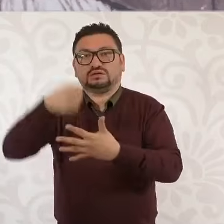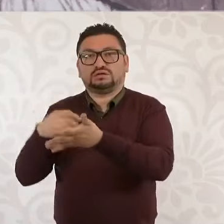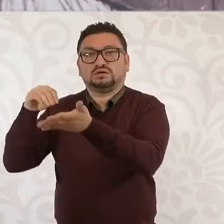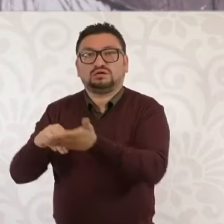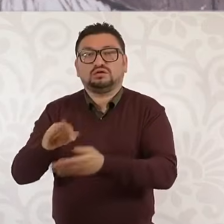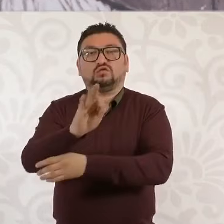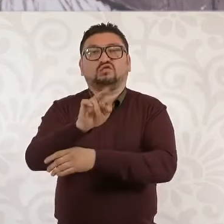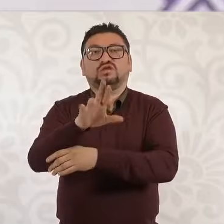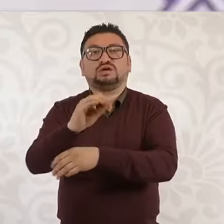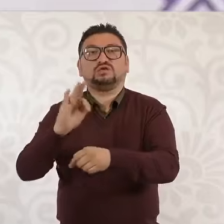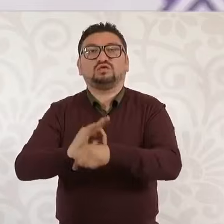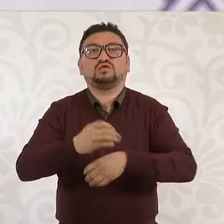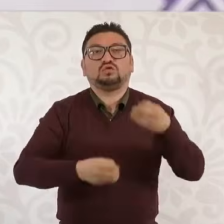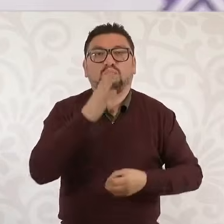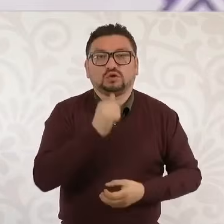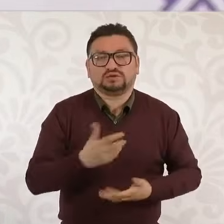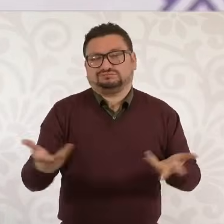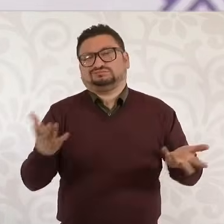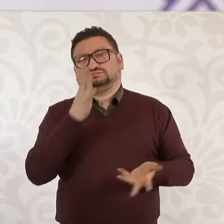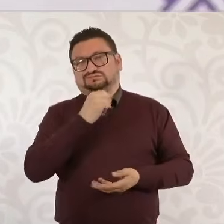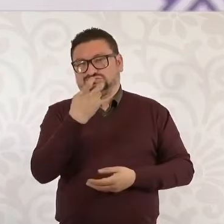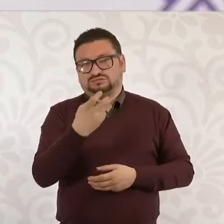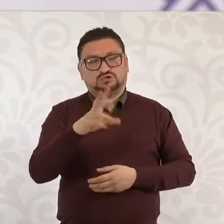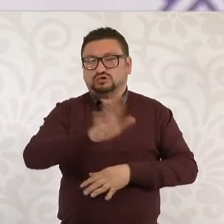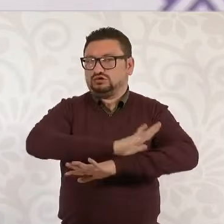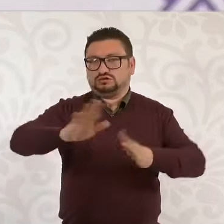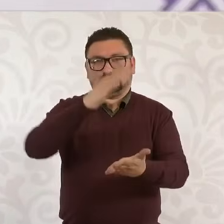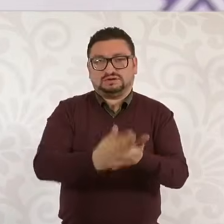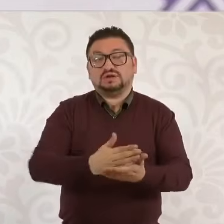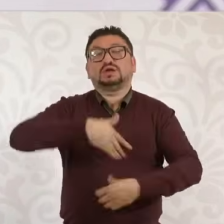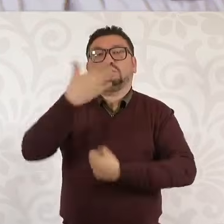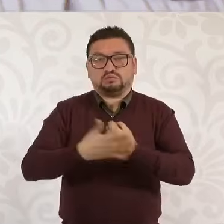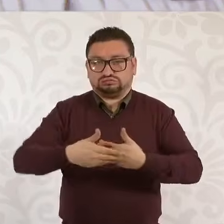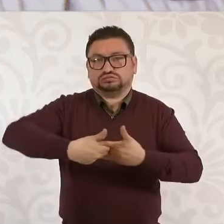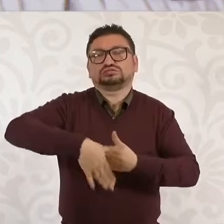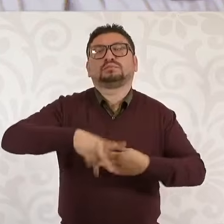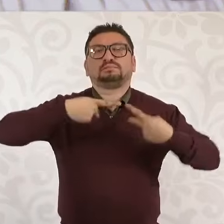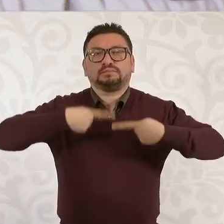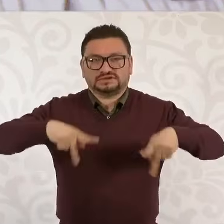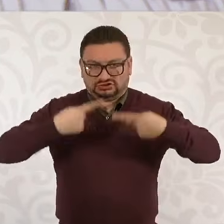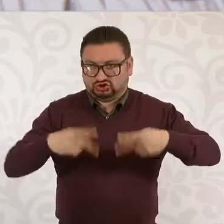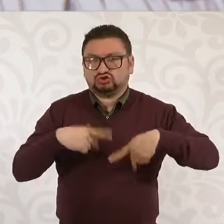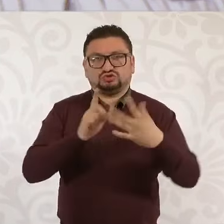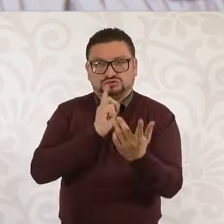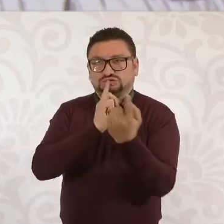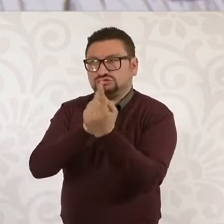Tienes que hacer campaña, tienes que ir a pedir el voto de la gente,